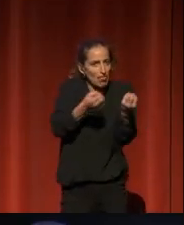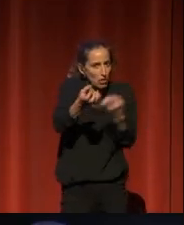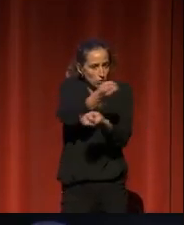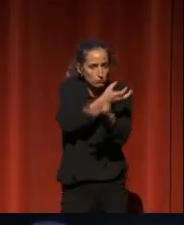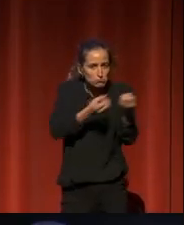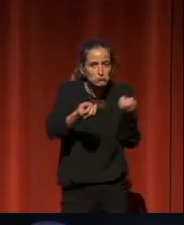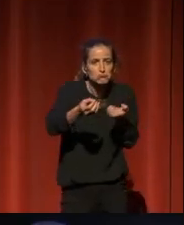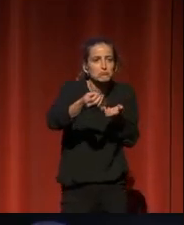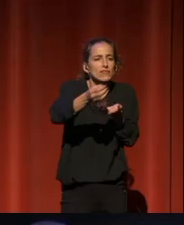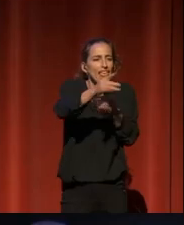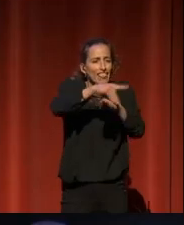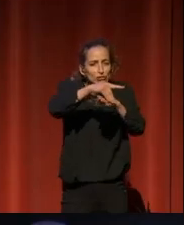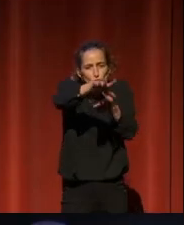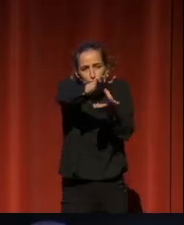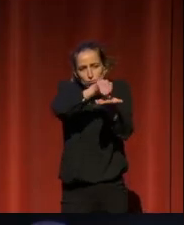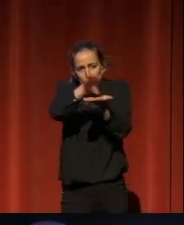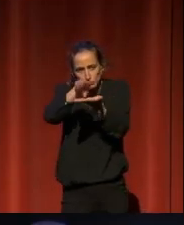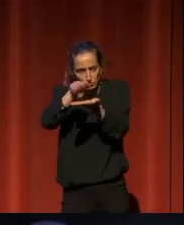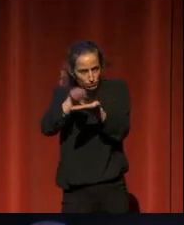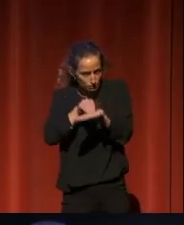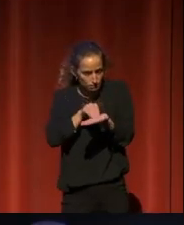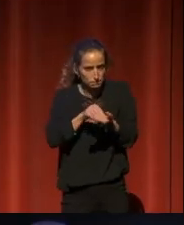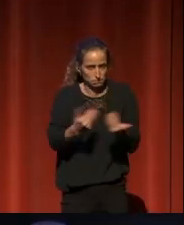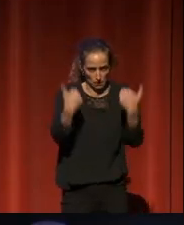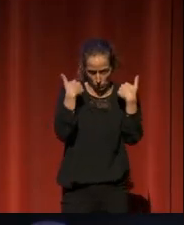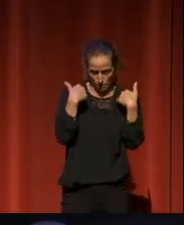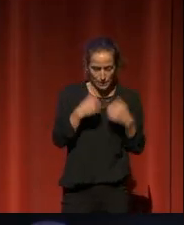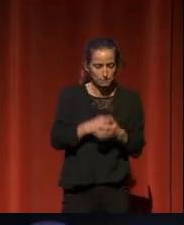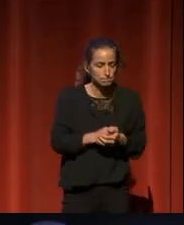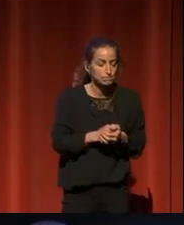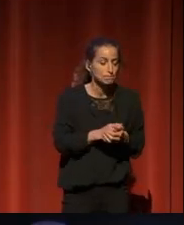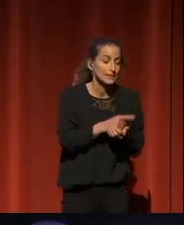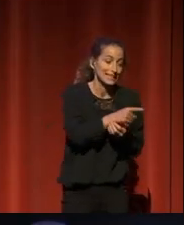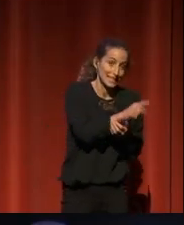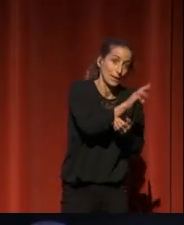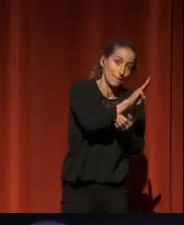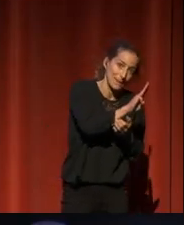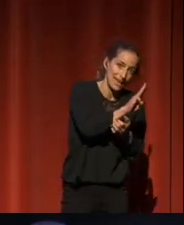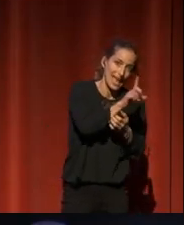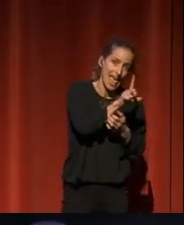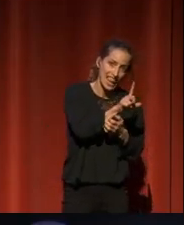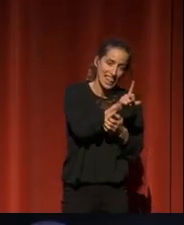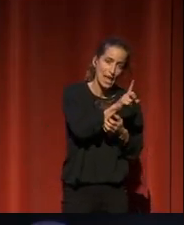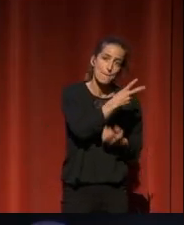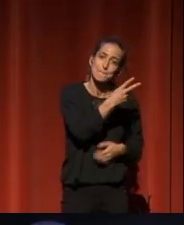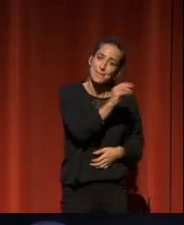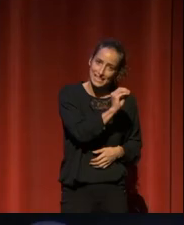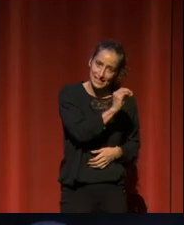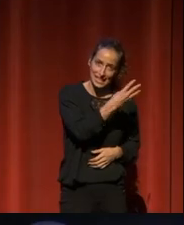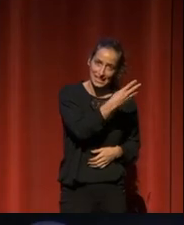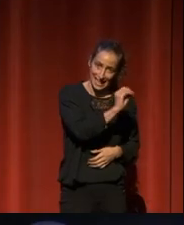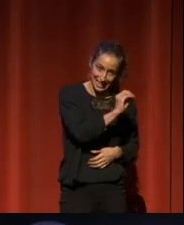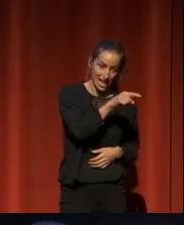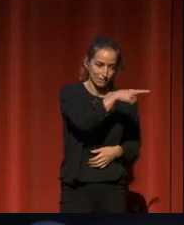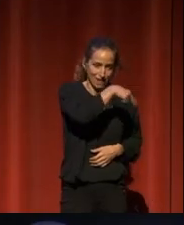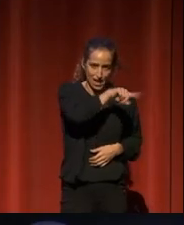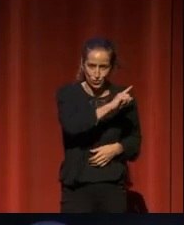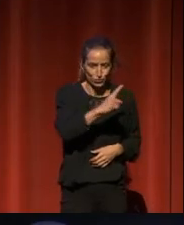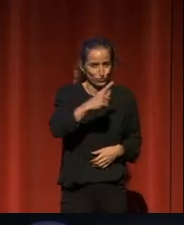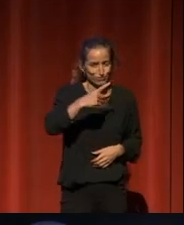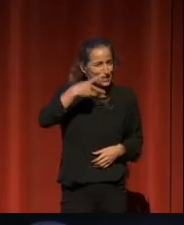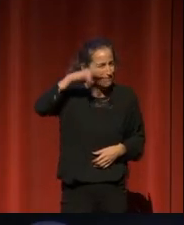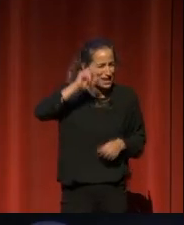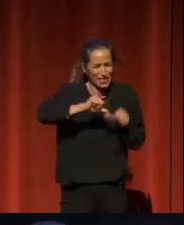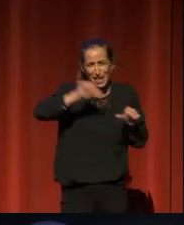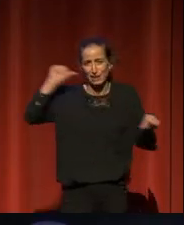recogida de datos y las pl 2030 con su experiencia a la